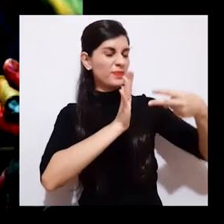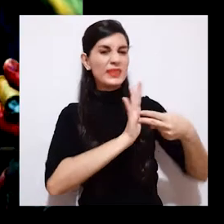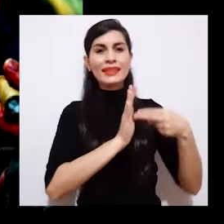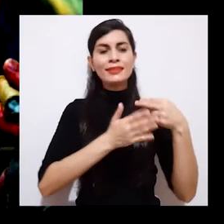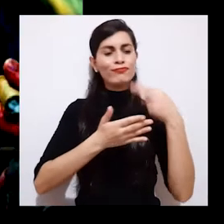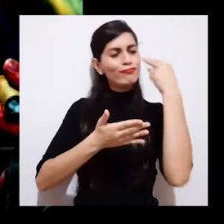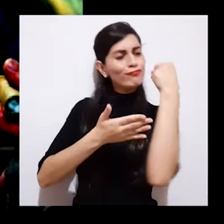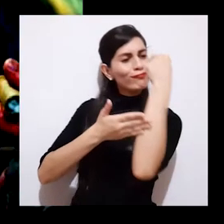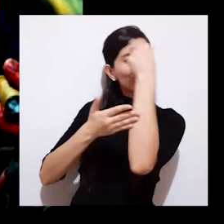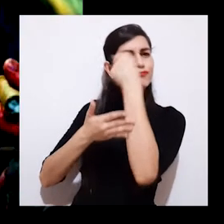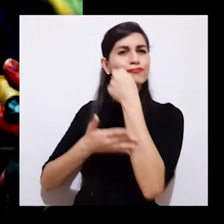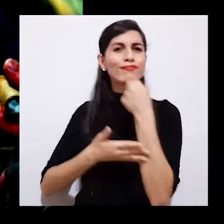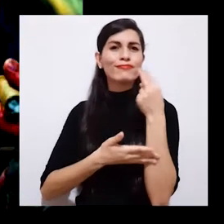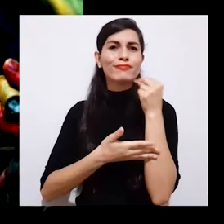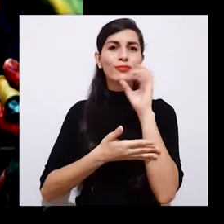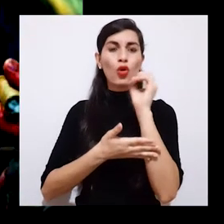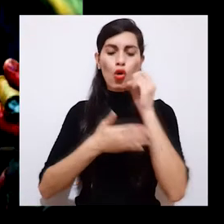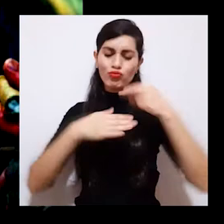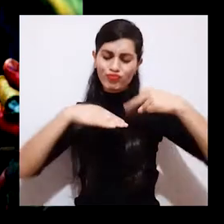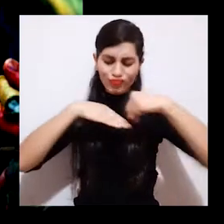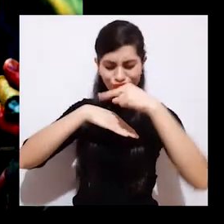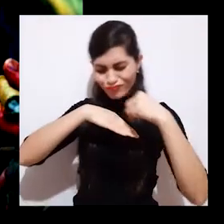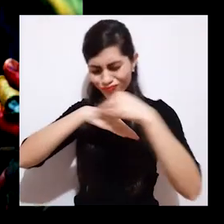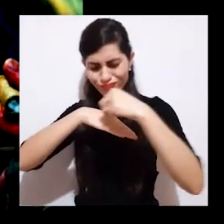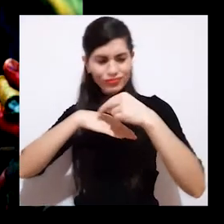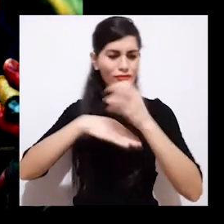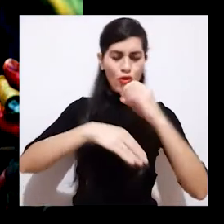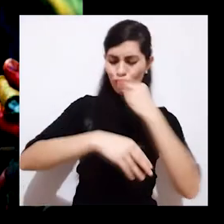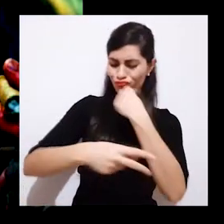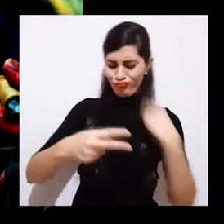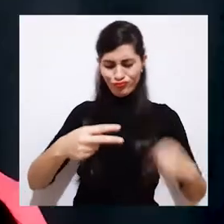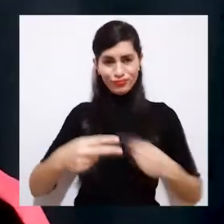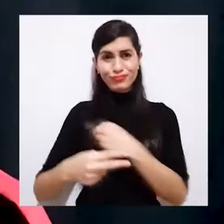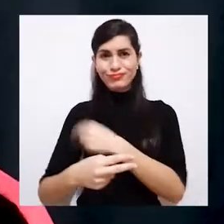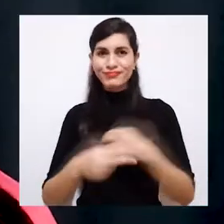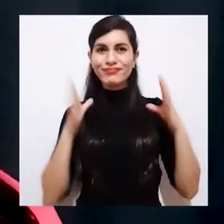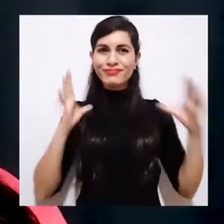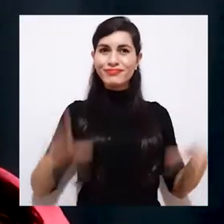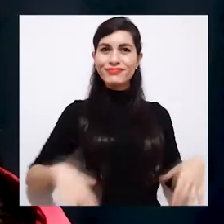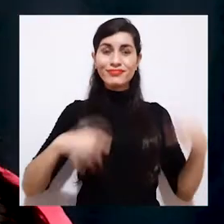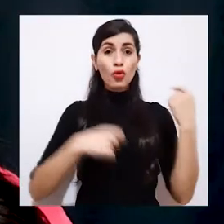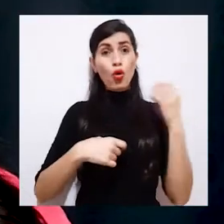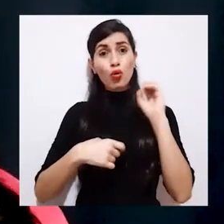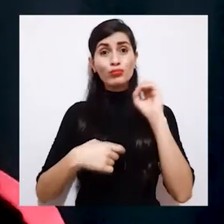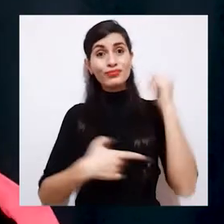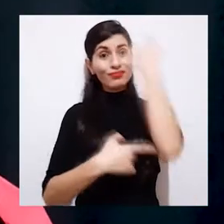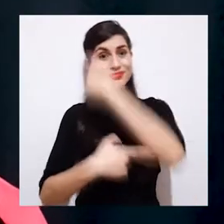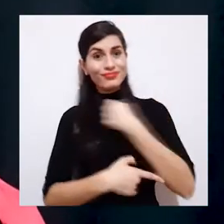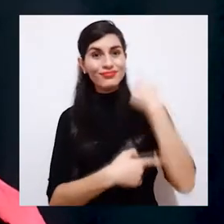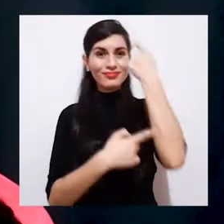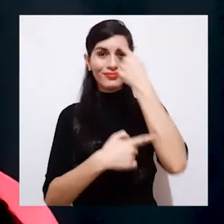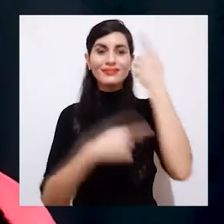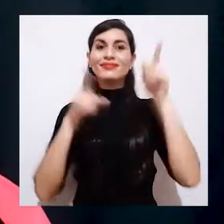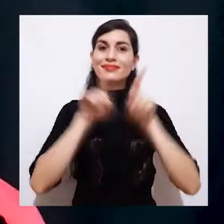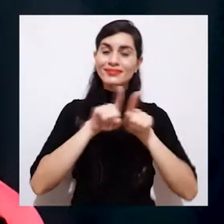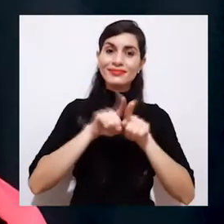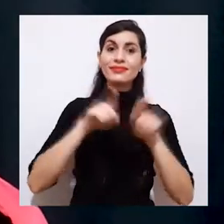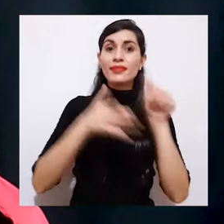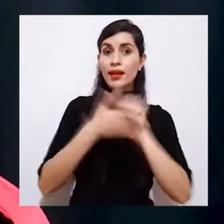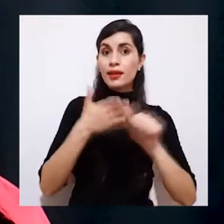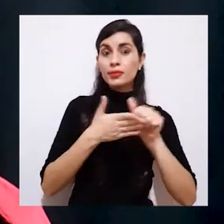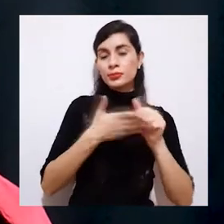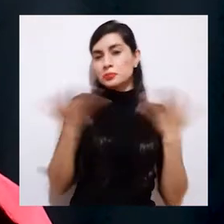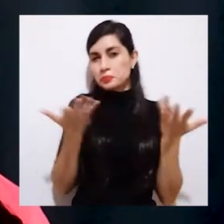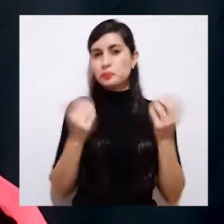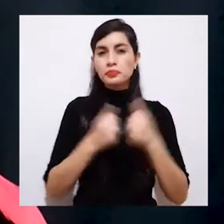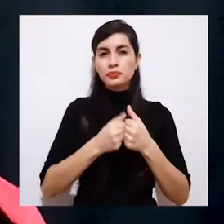de caracterización o efectos especiales. Esto pues es básicamente la transformación tanto del rostro como de cuerpo, ¿verdad? En algunos casos